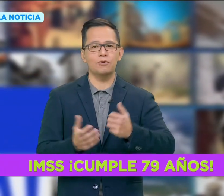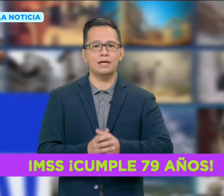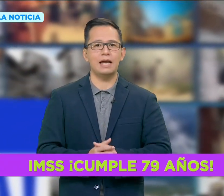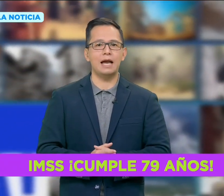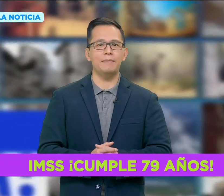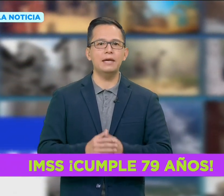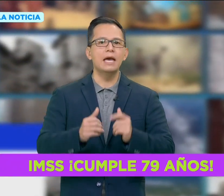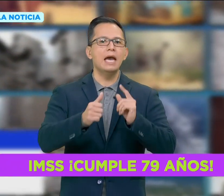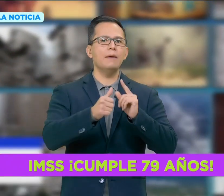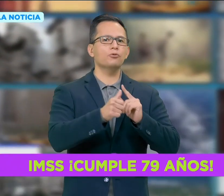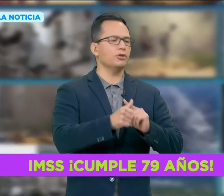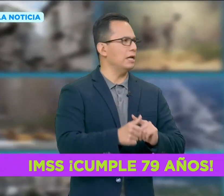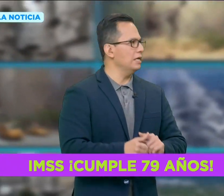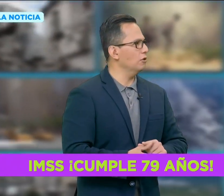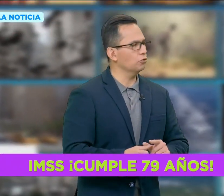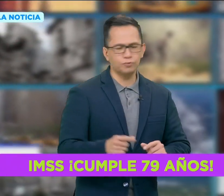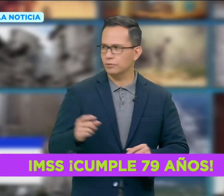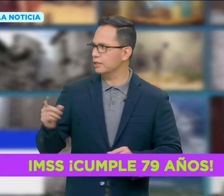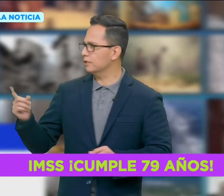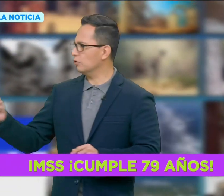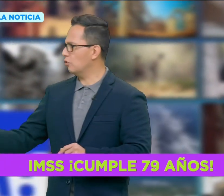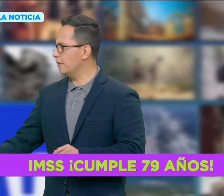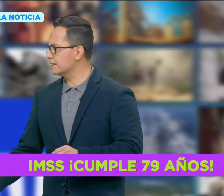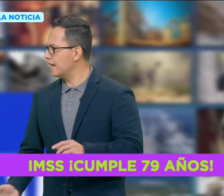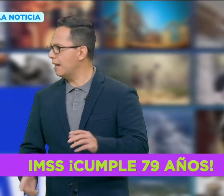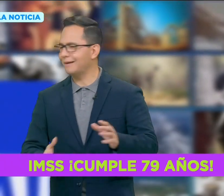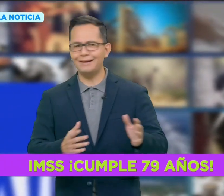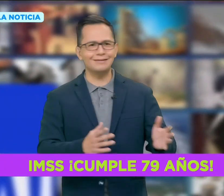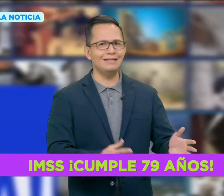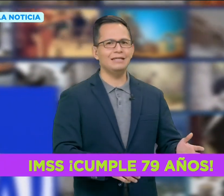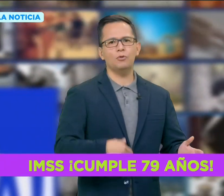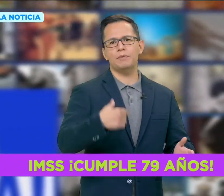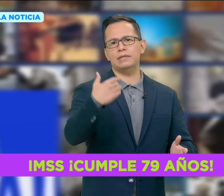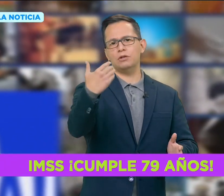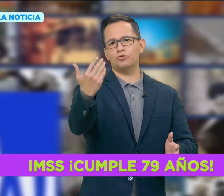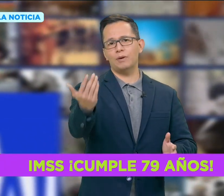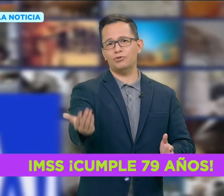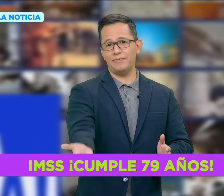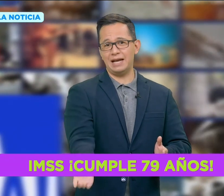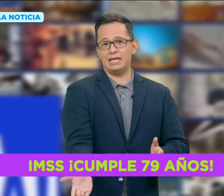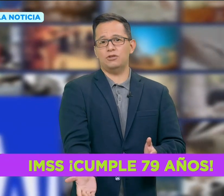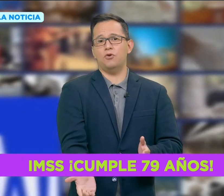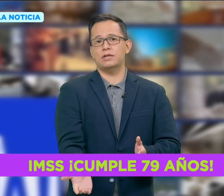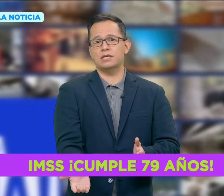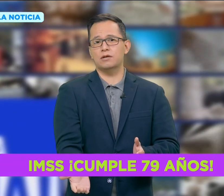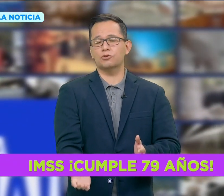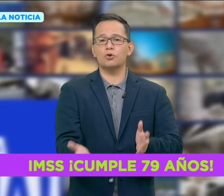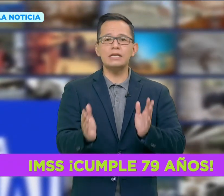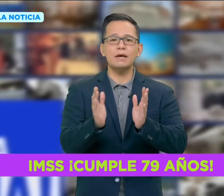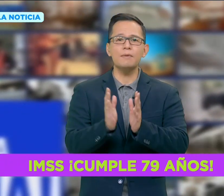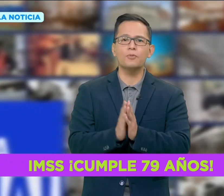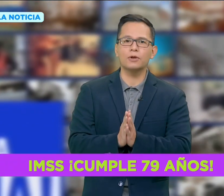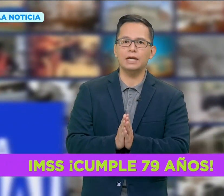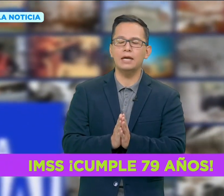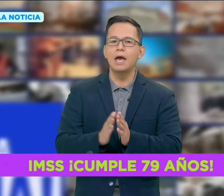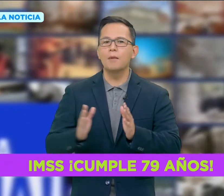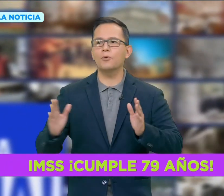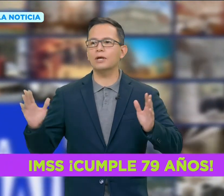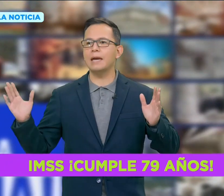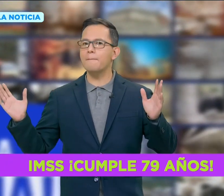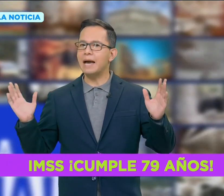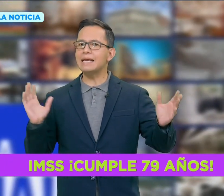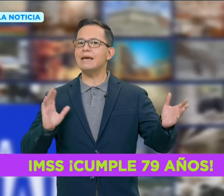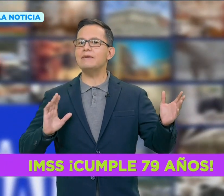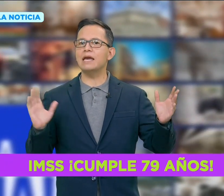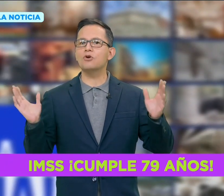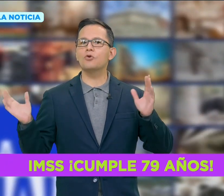dentro de lo que cabe. Hemos salido, nos vamos al centro comercial, que al cine, obviamente nos vamos de vacaciones incluso. ¿Y saben por qué?